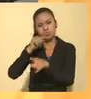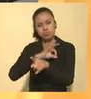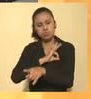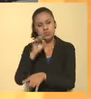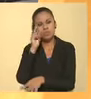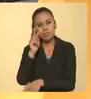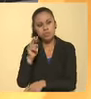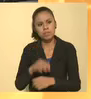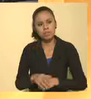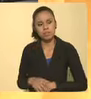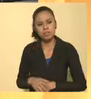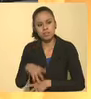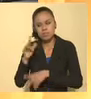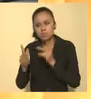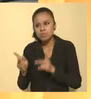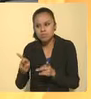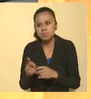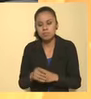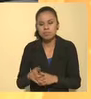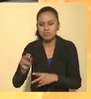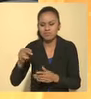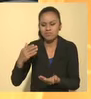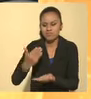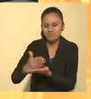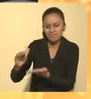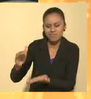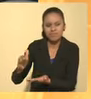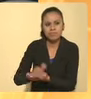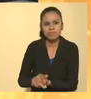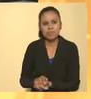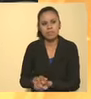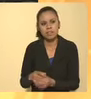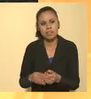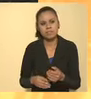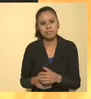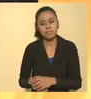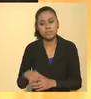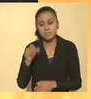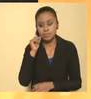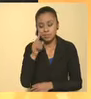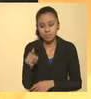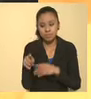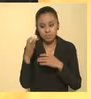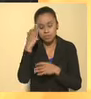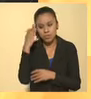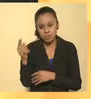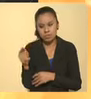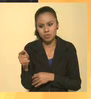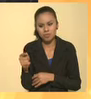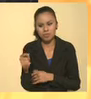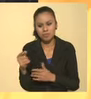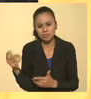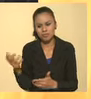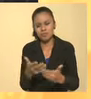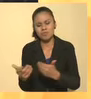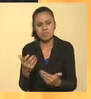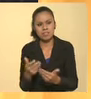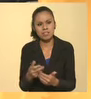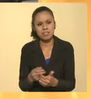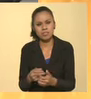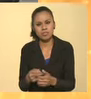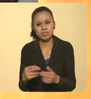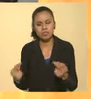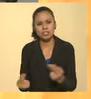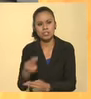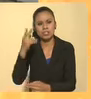Para que puedas platicar y no te estorben y todo. Y al mismo tiempo te crea la sensación de que estás muy en contacto con la naturaleza,